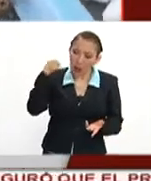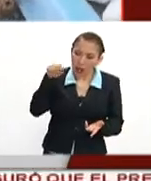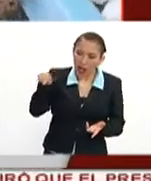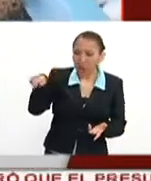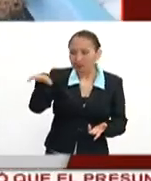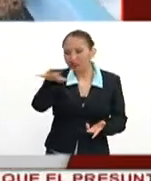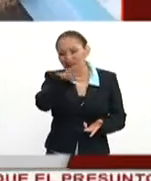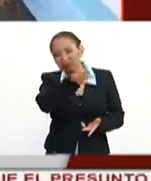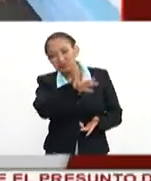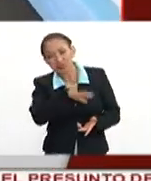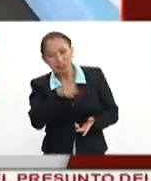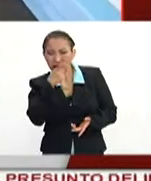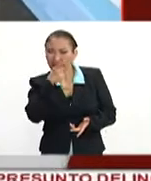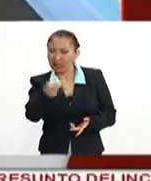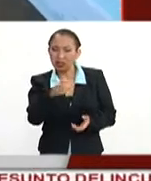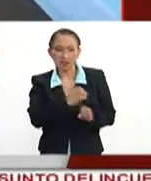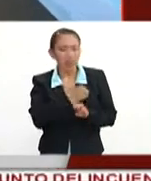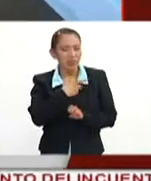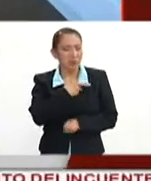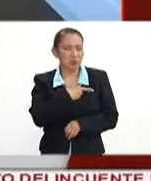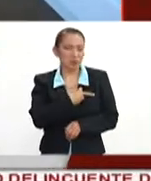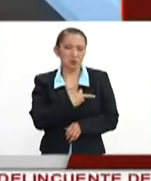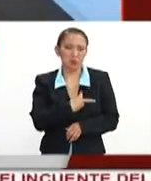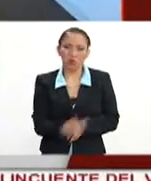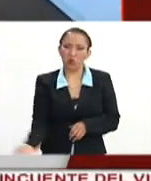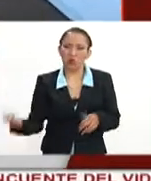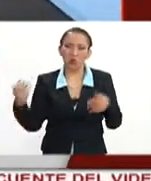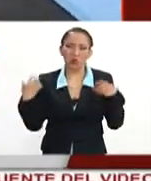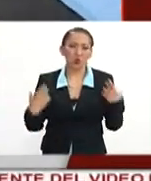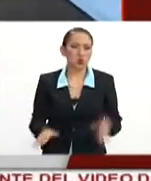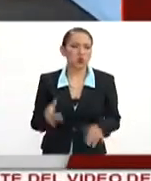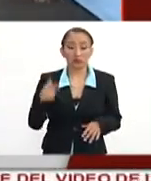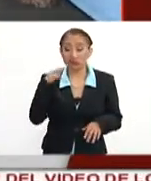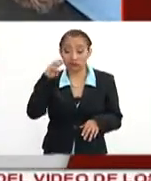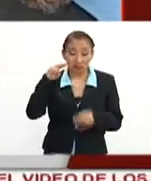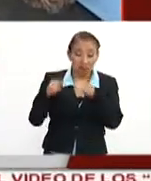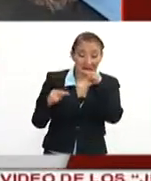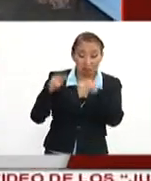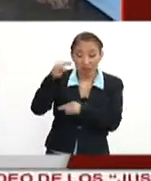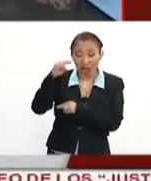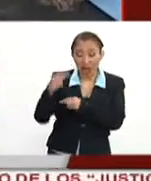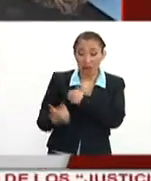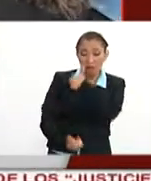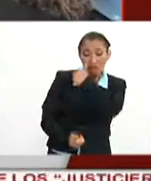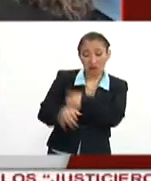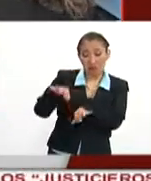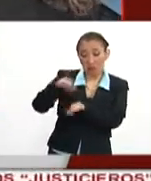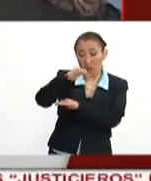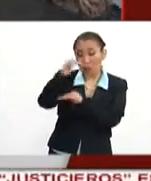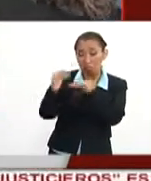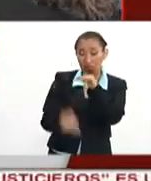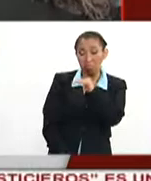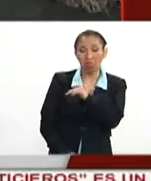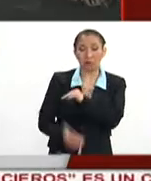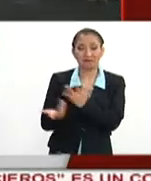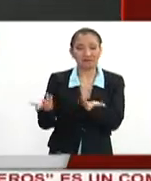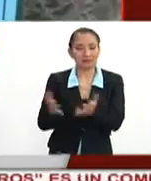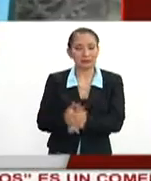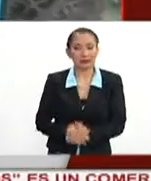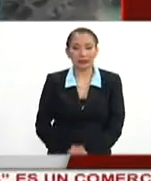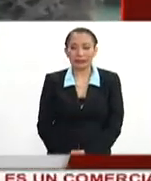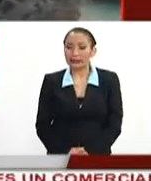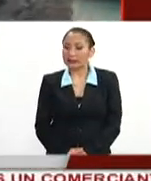pues es, como tú lo mencionas, uno de los estados más pobres. Los índices de competitividad, de empleo, pues son de los más bajos.